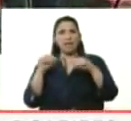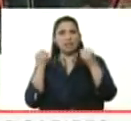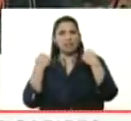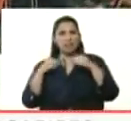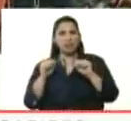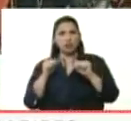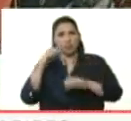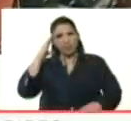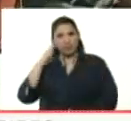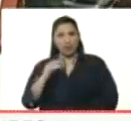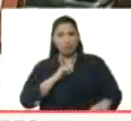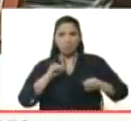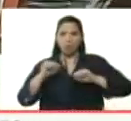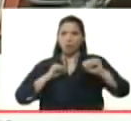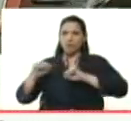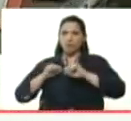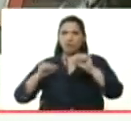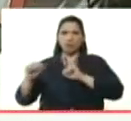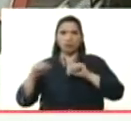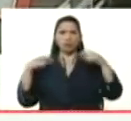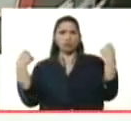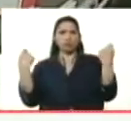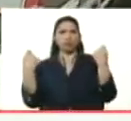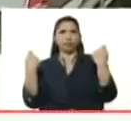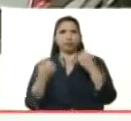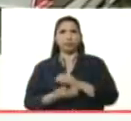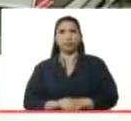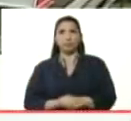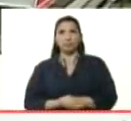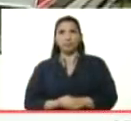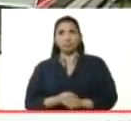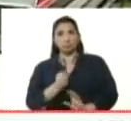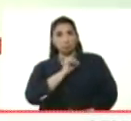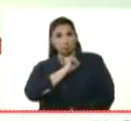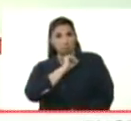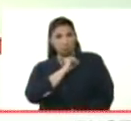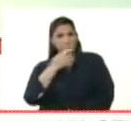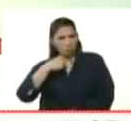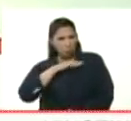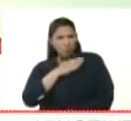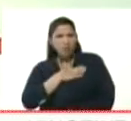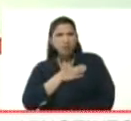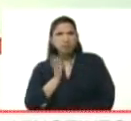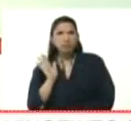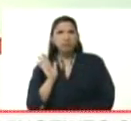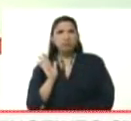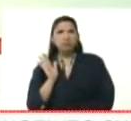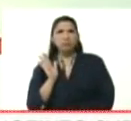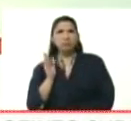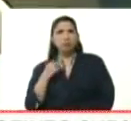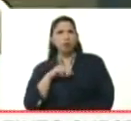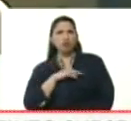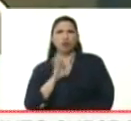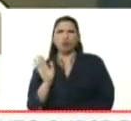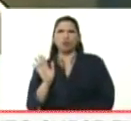popular. Movilización popular. Que nos van a asustar. No estamos operados los nervios.